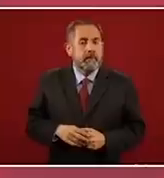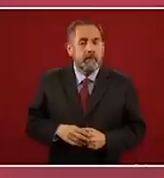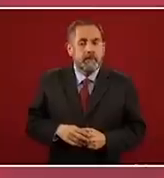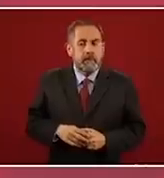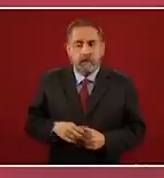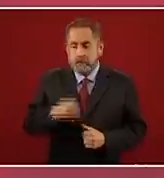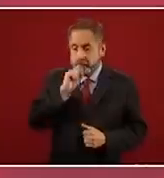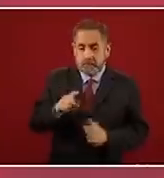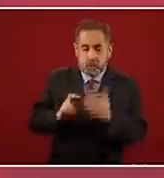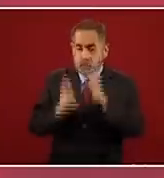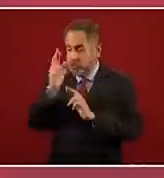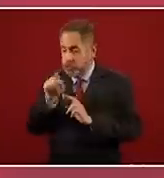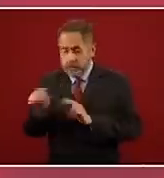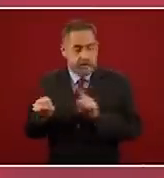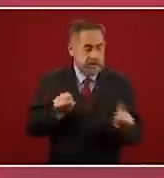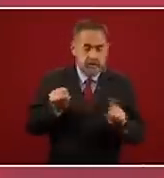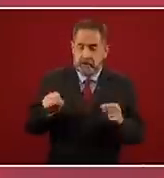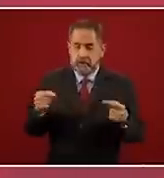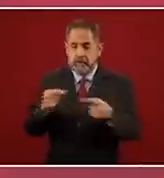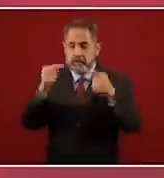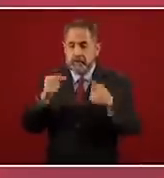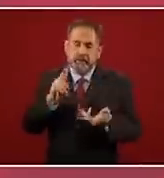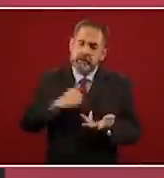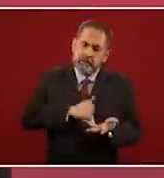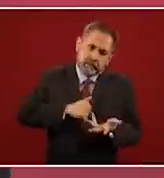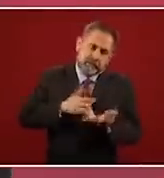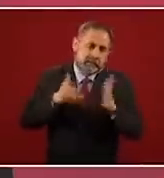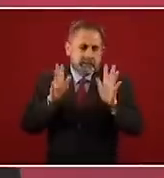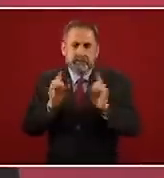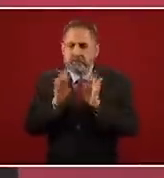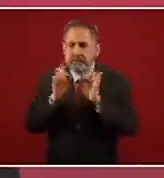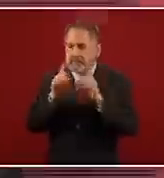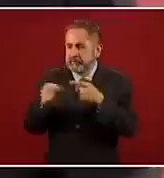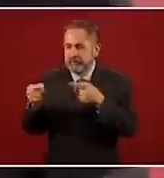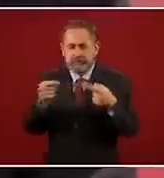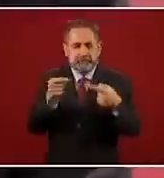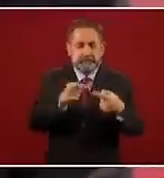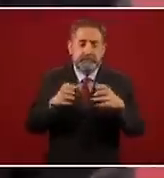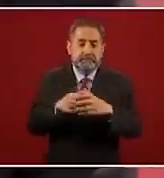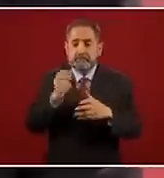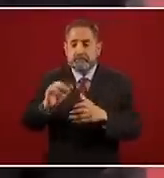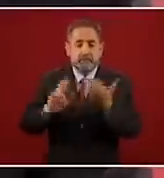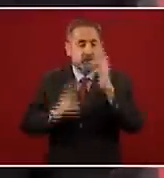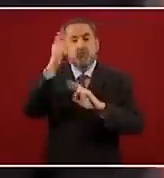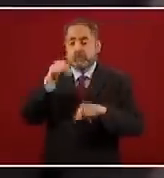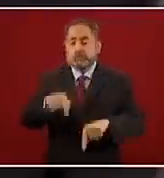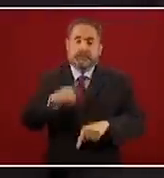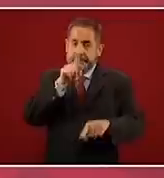entre los mismos revolucionarios, muy lamentable, pero bueno, así se presentaron las cosas, y ahí